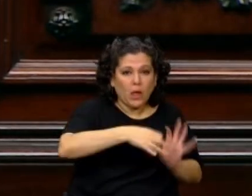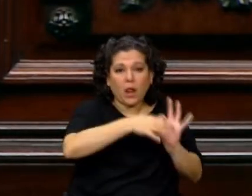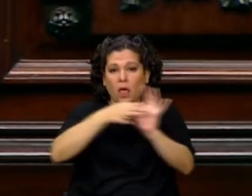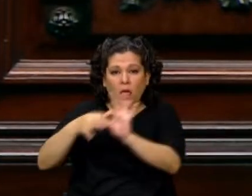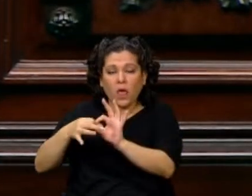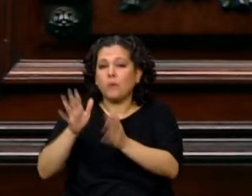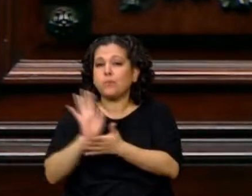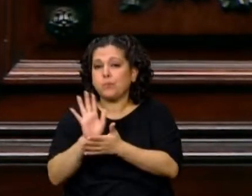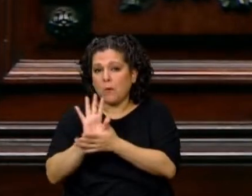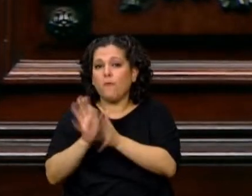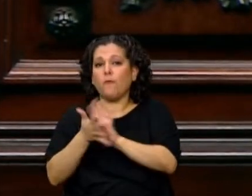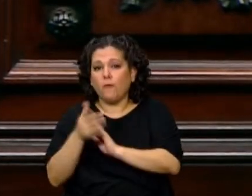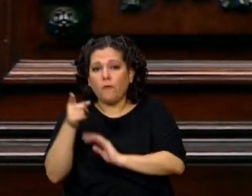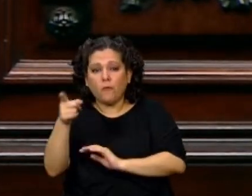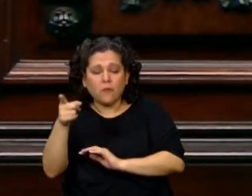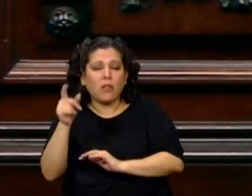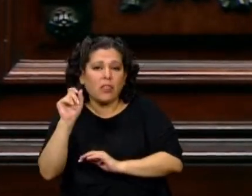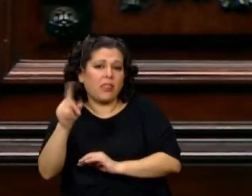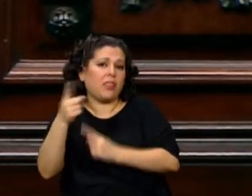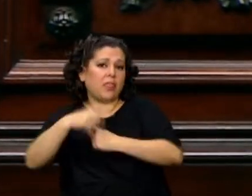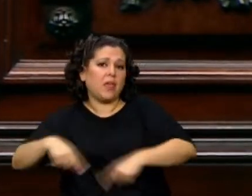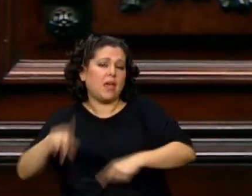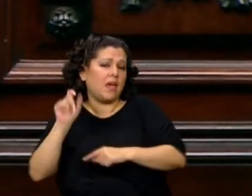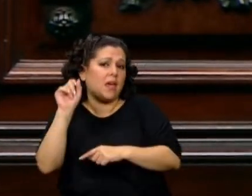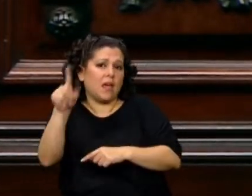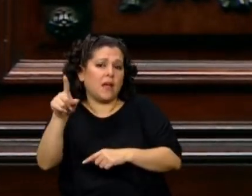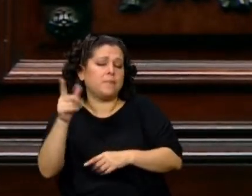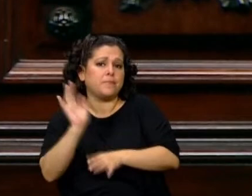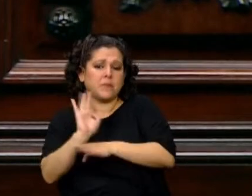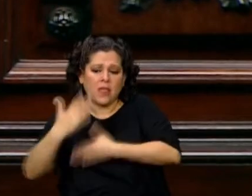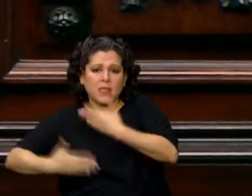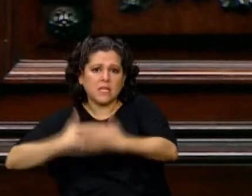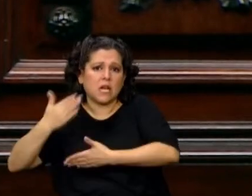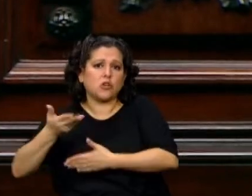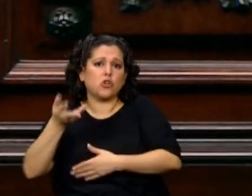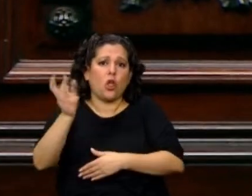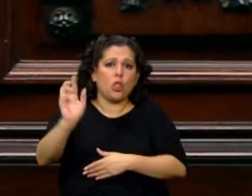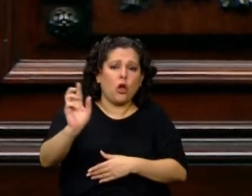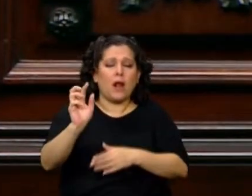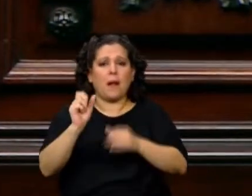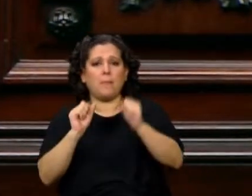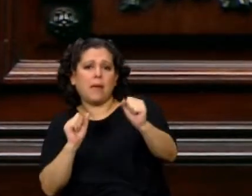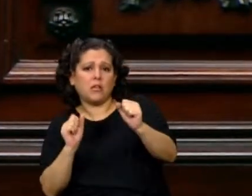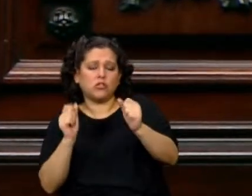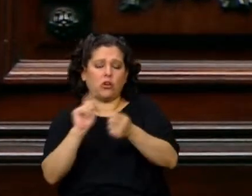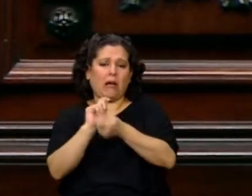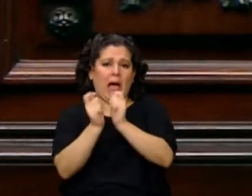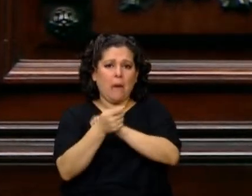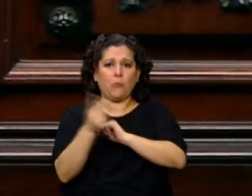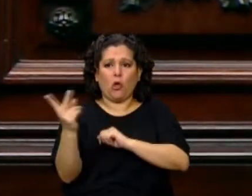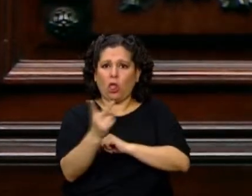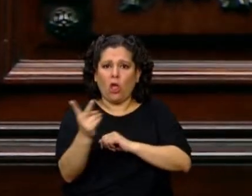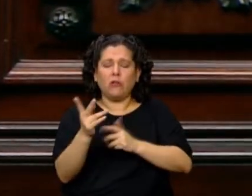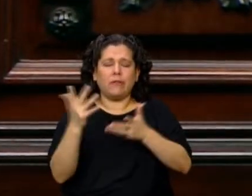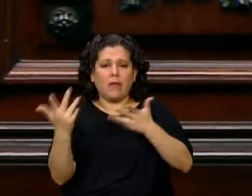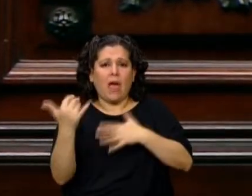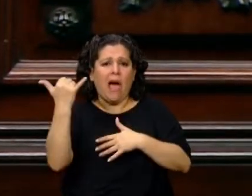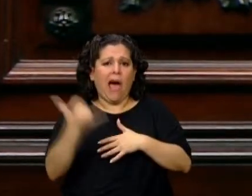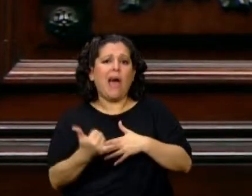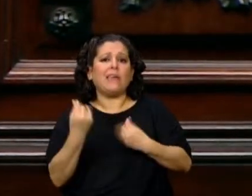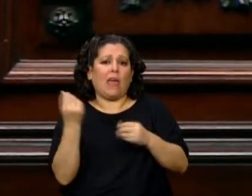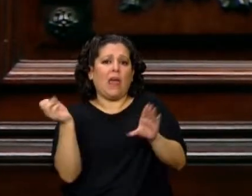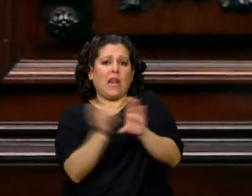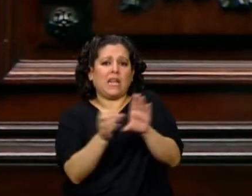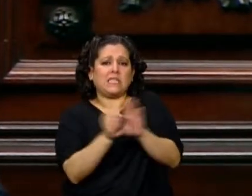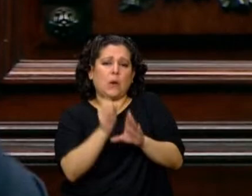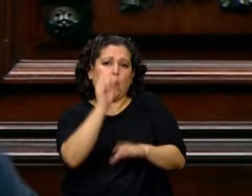una íntima mirada sobre todo lo que significa el desarrollo del tipo de cambio. El desarrollo del tipo de cambio tiene una mirada concreta sobre las reservas